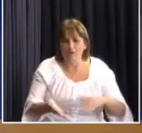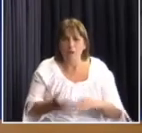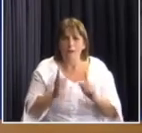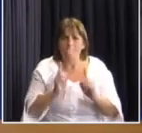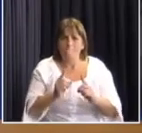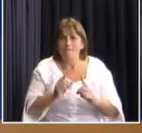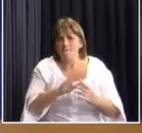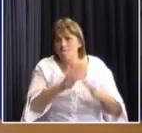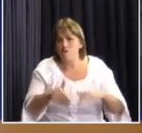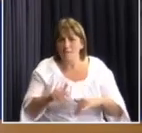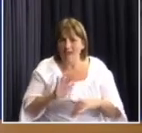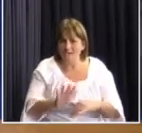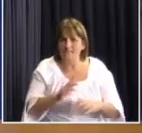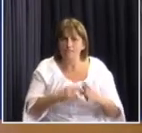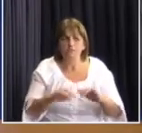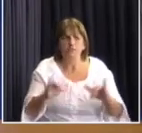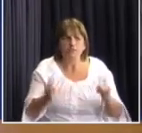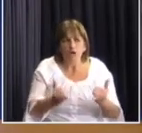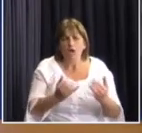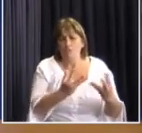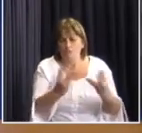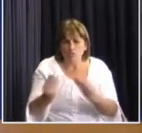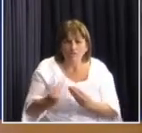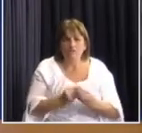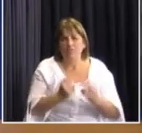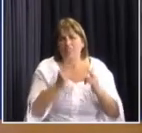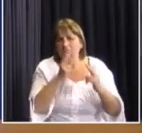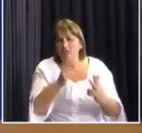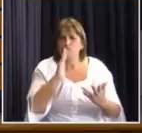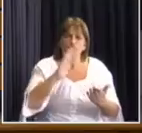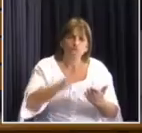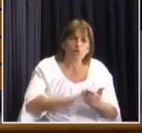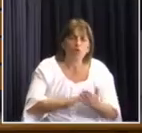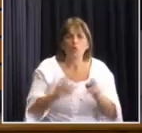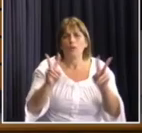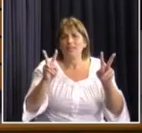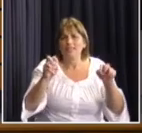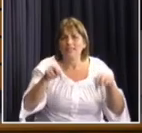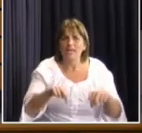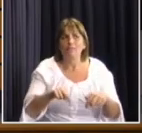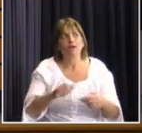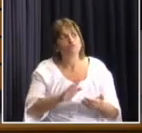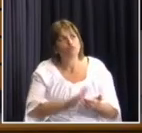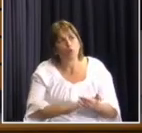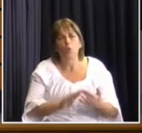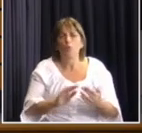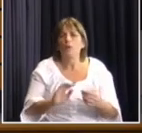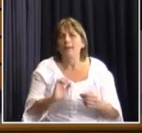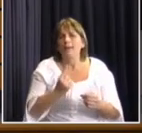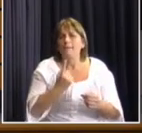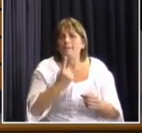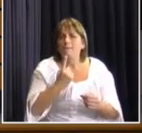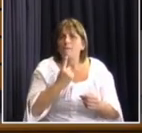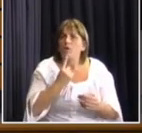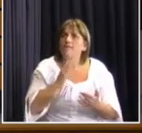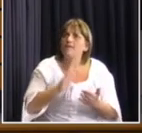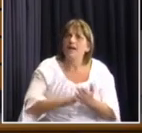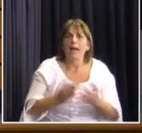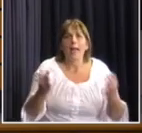más de una vez hemos reflexionado acerca de la política forestal